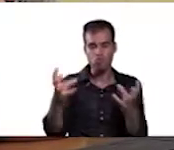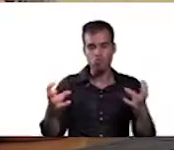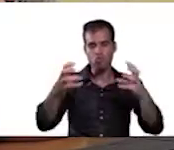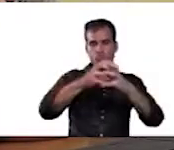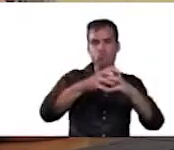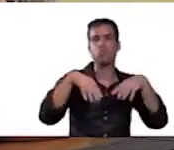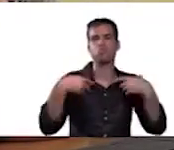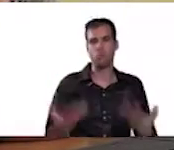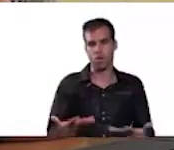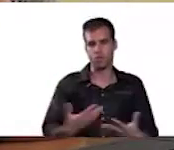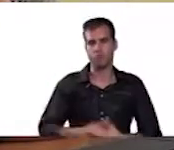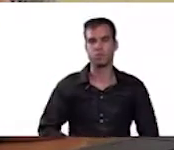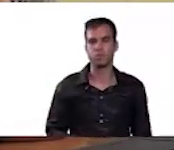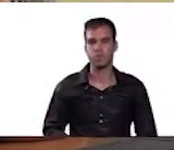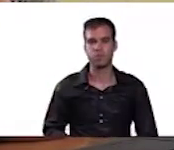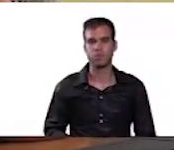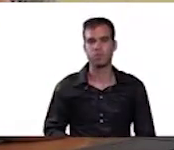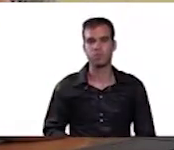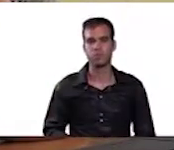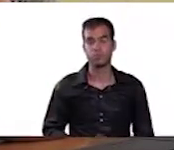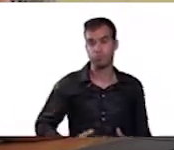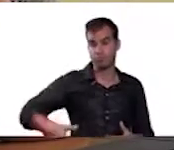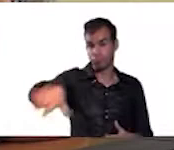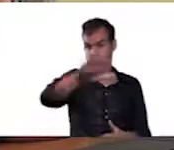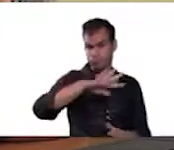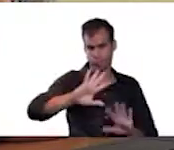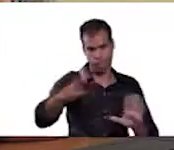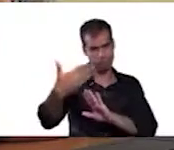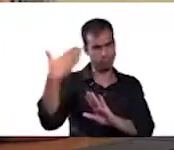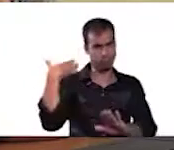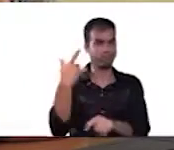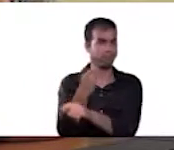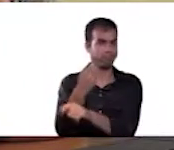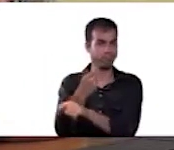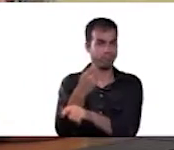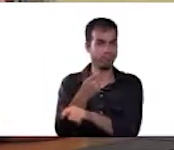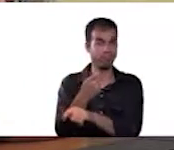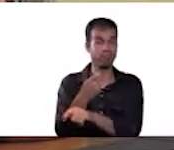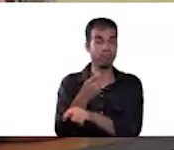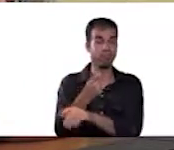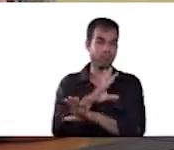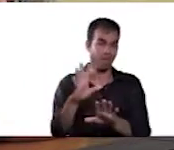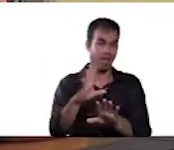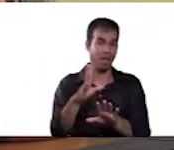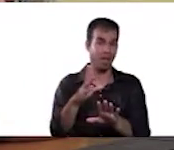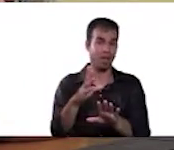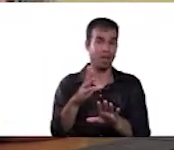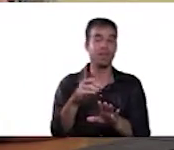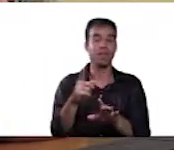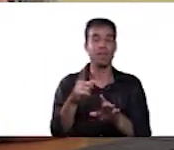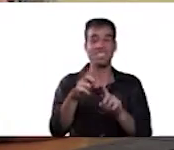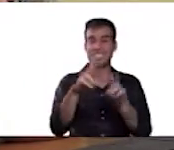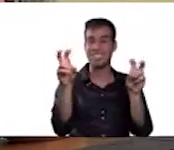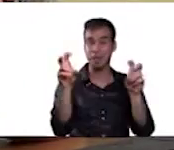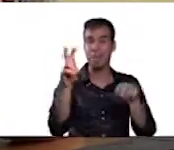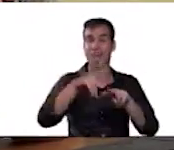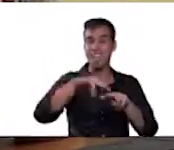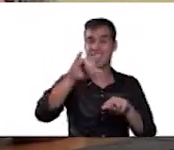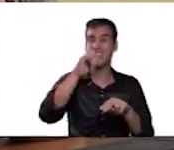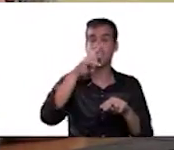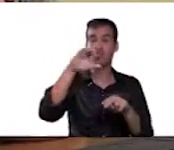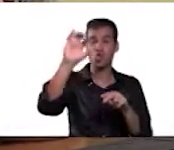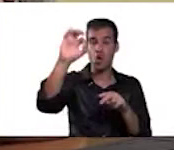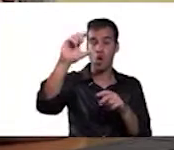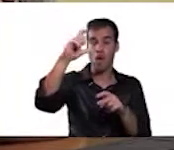grupo hidroxilo. Ya ustedes tienen un precedente. ¿Por qué razón? Lo estudiaron en hidrocarburos, serie homóloga, ya saben formular